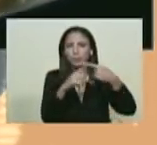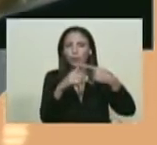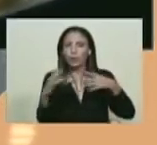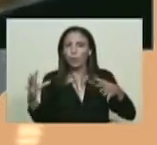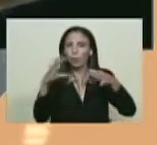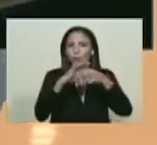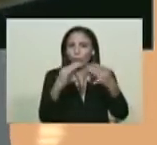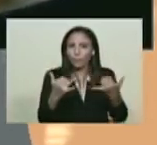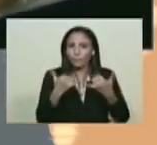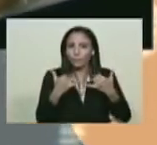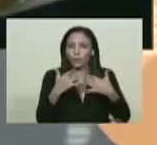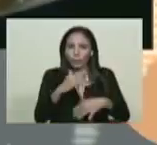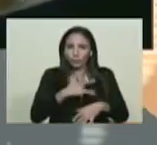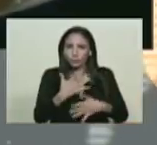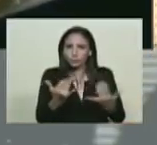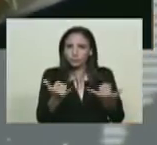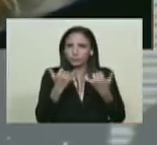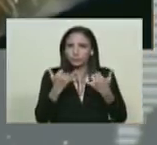humano,